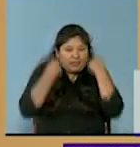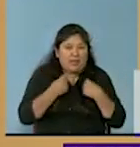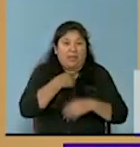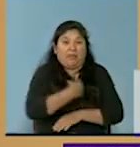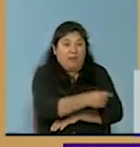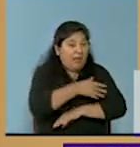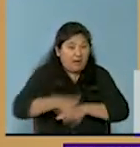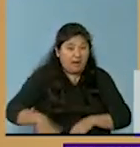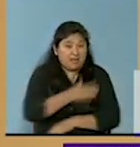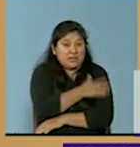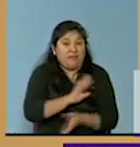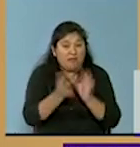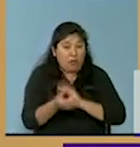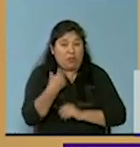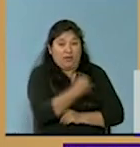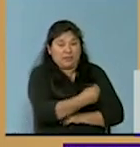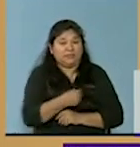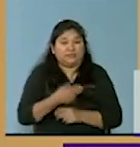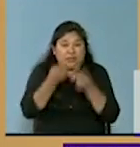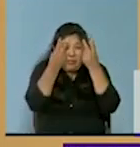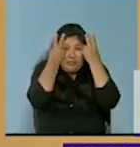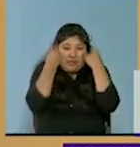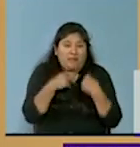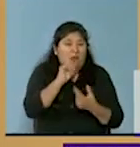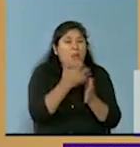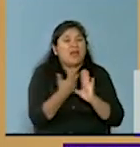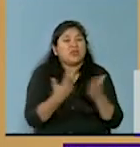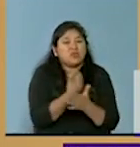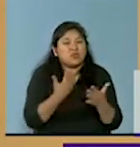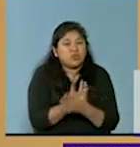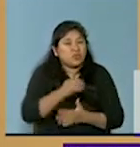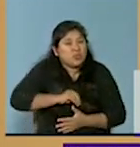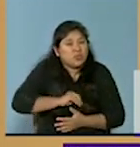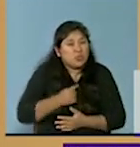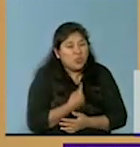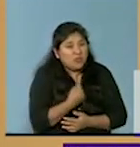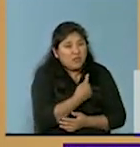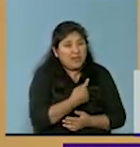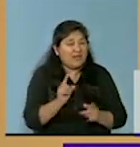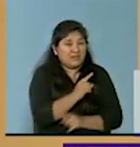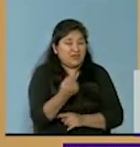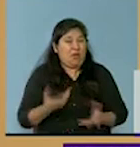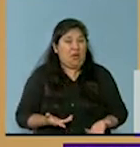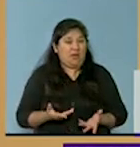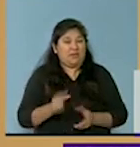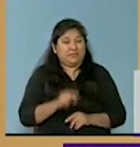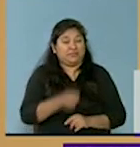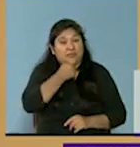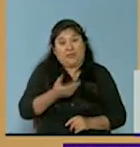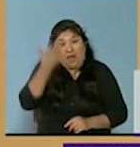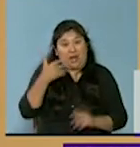calle y están inmersos en una realidad realmente dolorosa imagínate una noche como anoche que hacía un grado